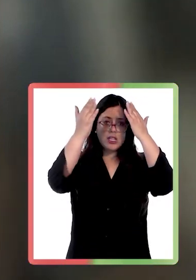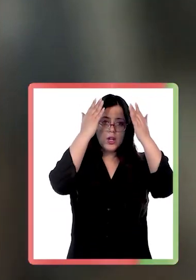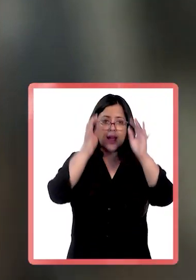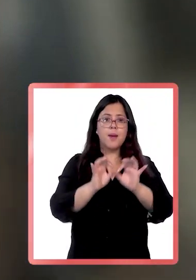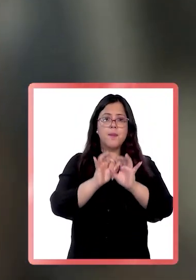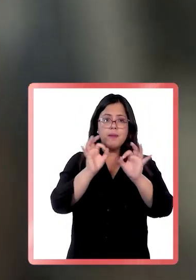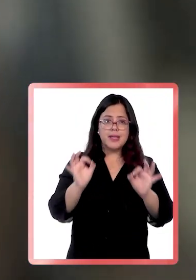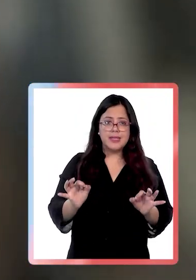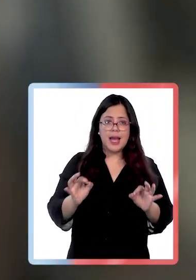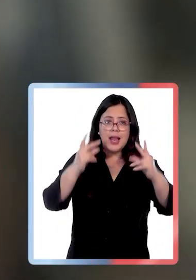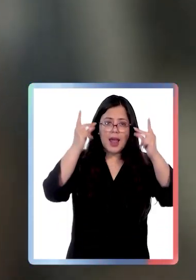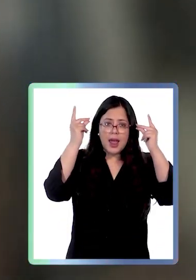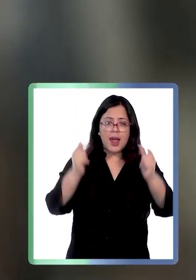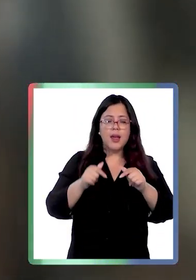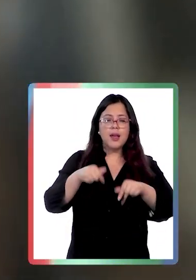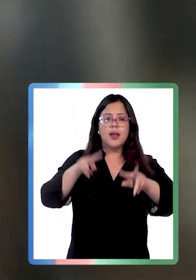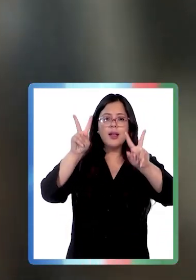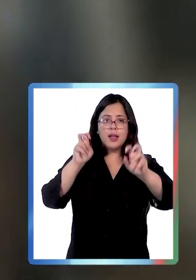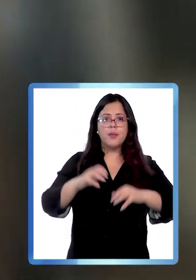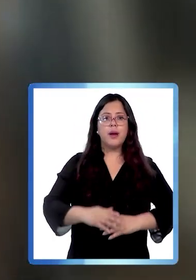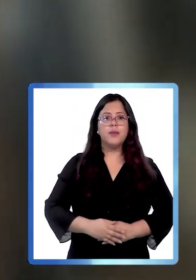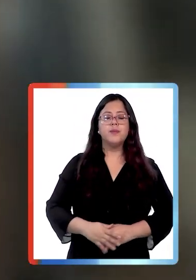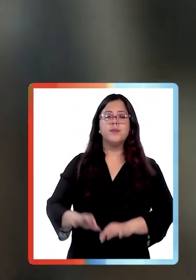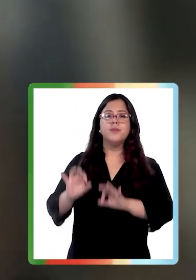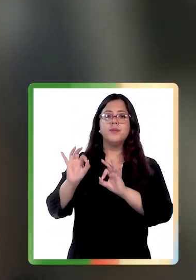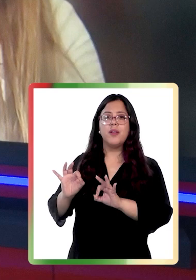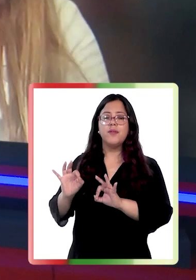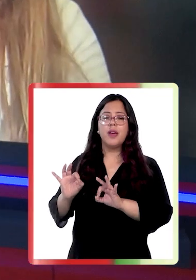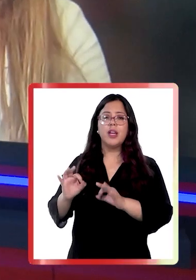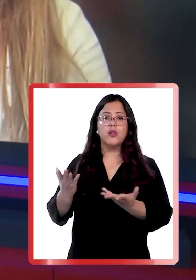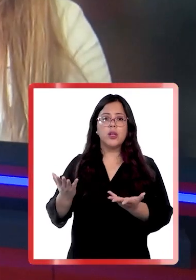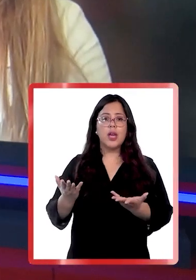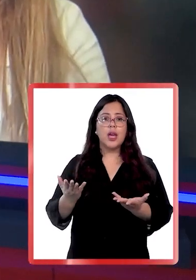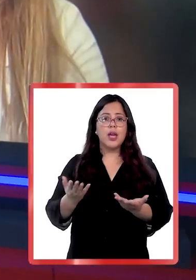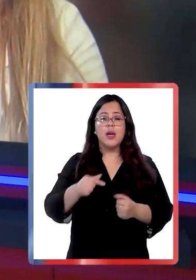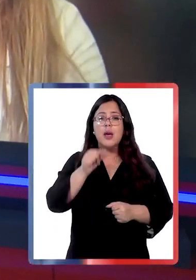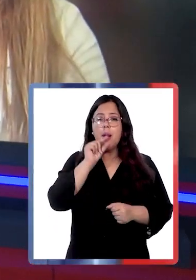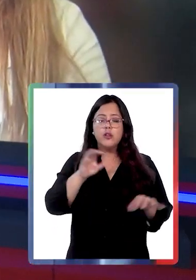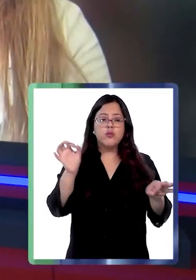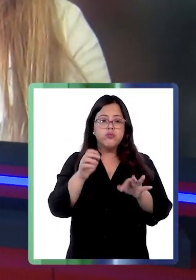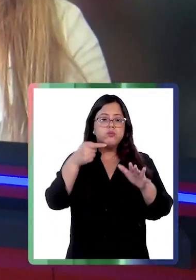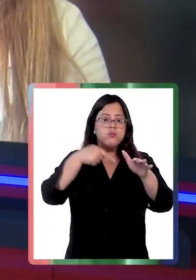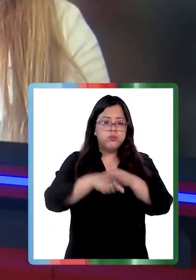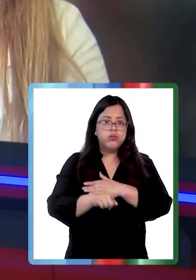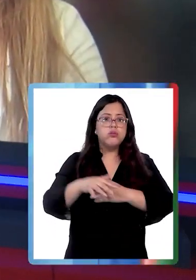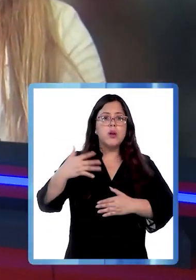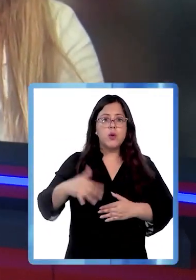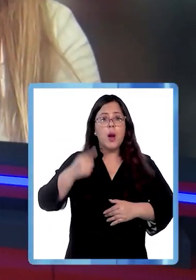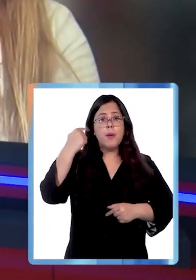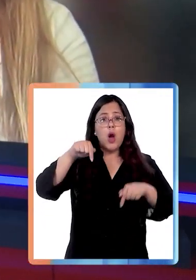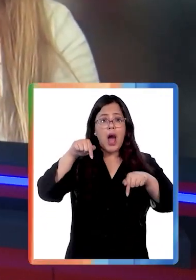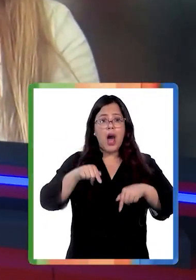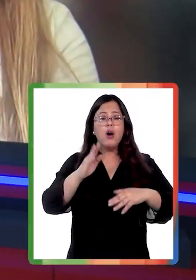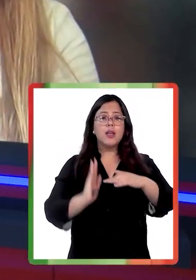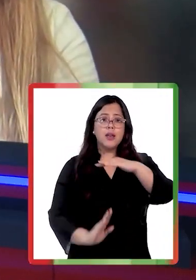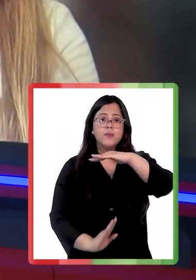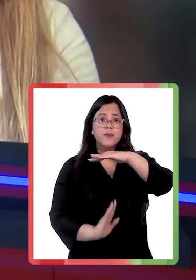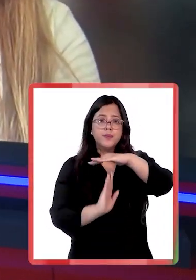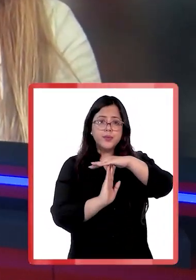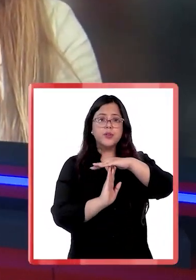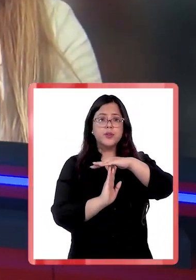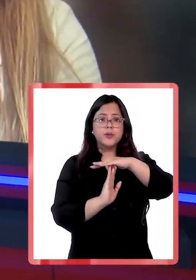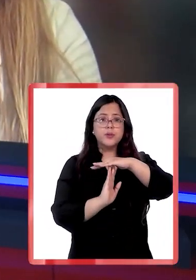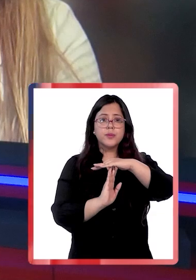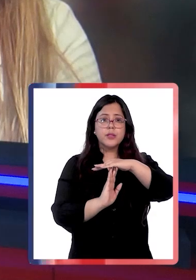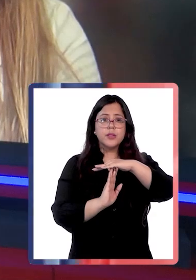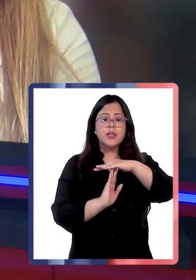sean psicólogos especialistas, expertos en el tema. Perfecto, ya vamos a seguir profundizando estos temas tan importantes, pero vamos a